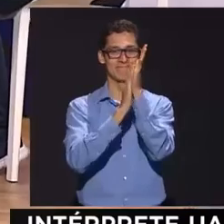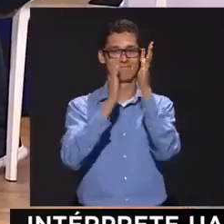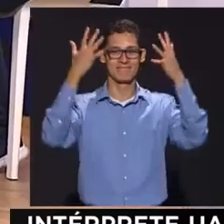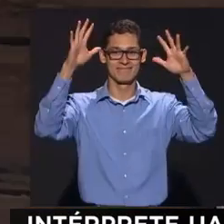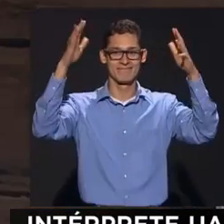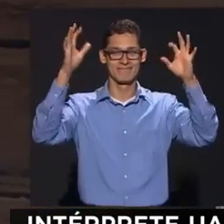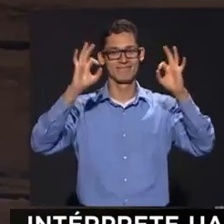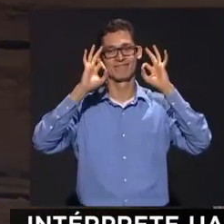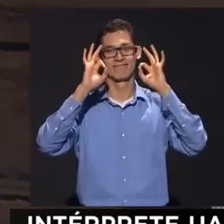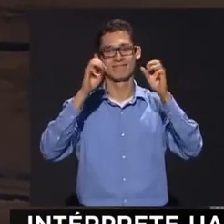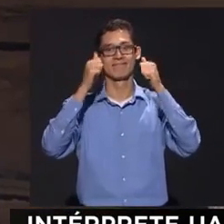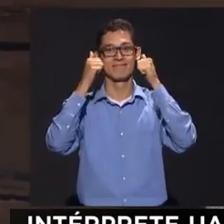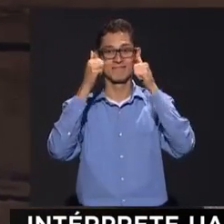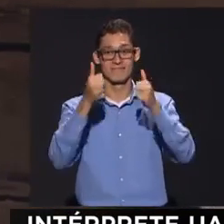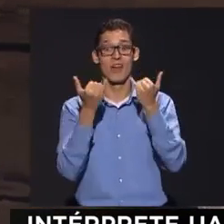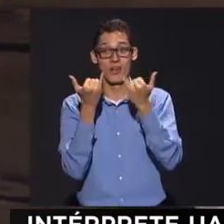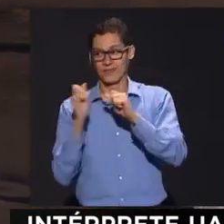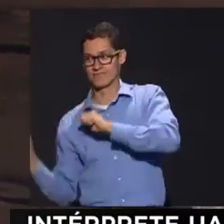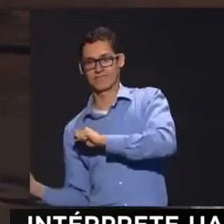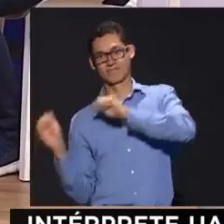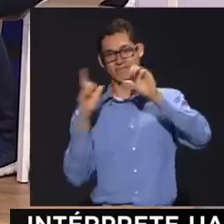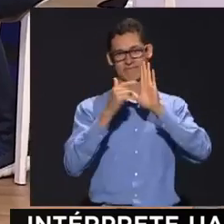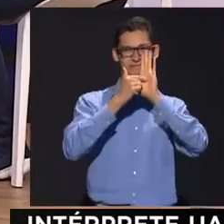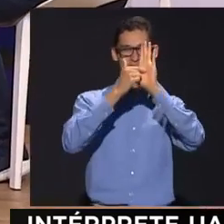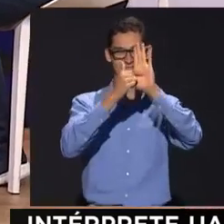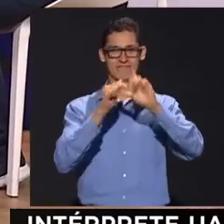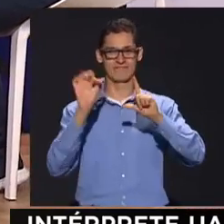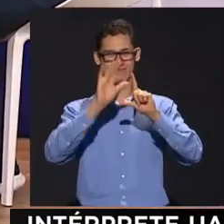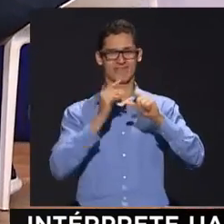gracias nos vamos a dos meses institucionales y ya regresamos